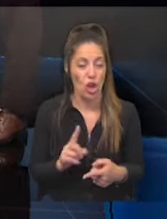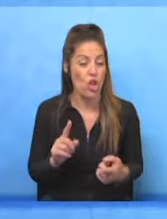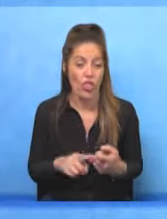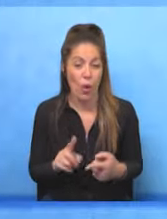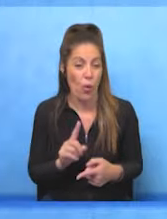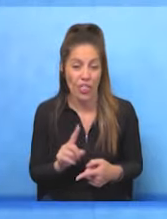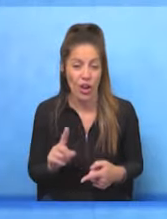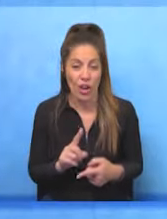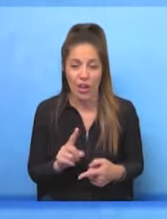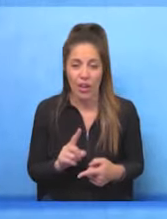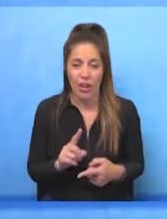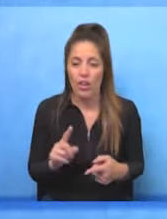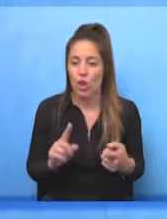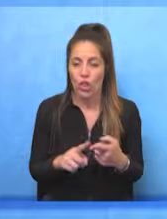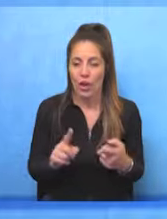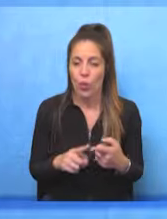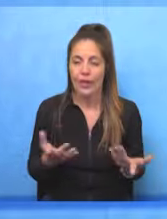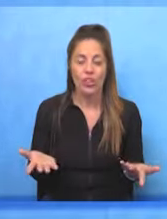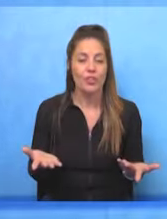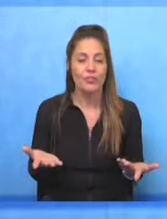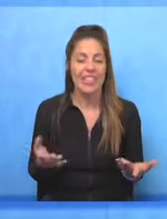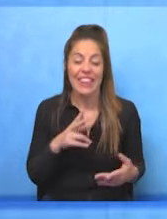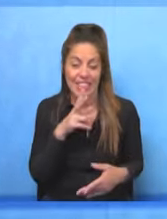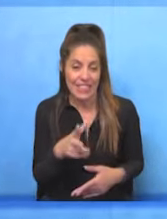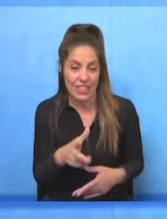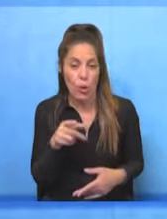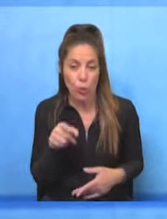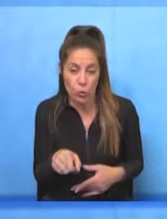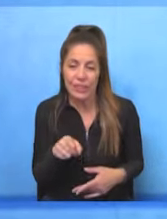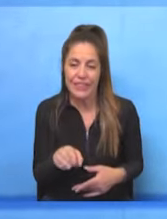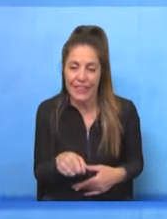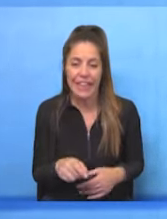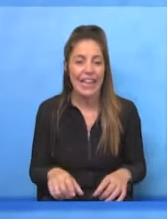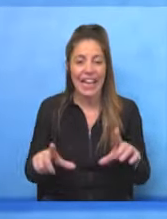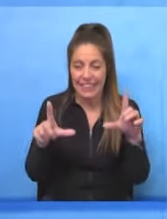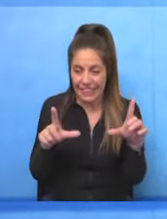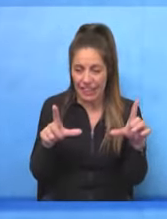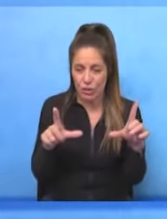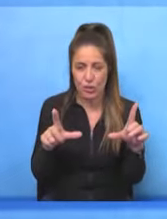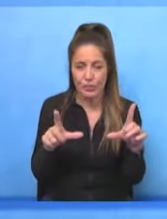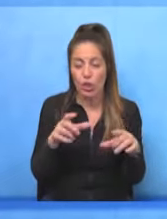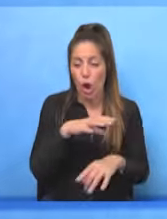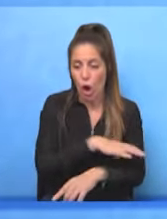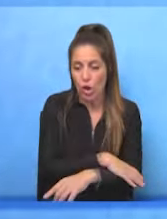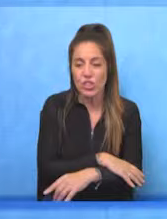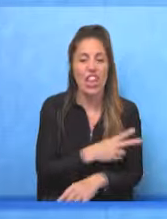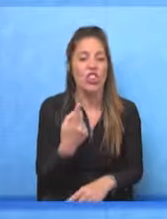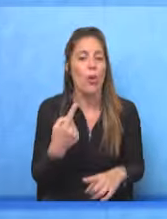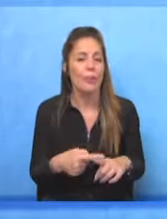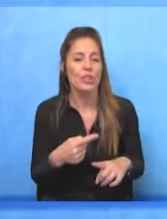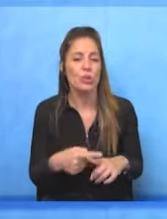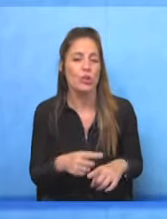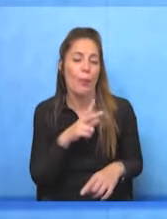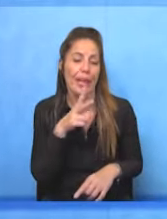ponen de acuerdo pero no se ponen de acuerdo Wilmar en decir usted el candidato ors tiene 2 minutos